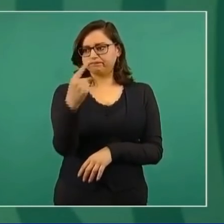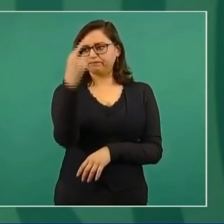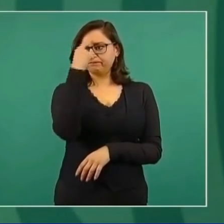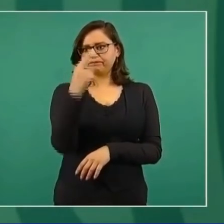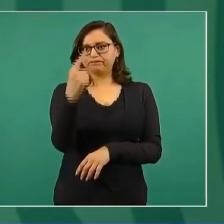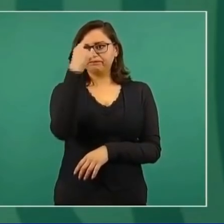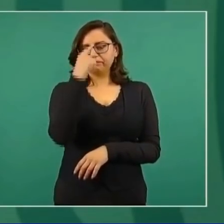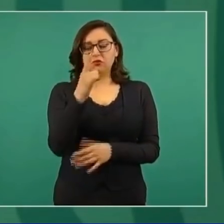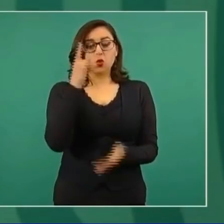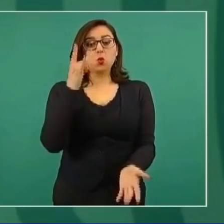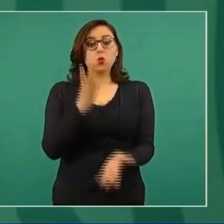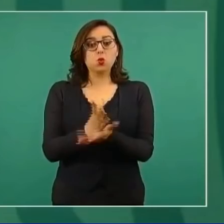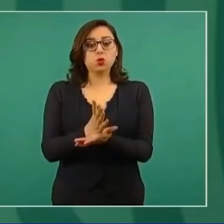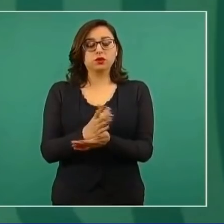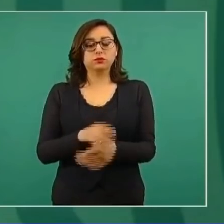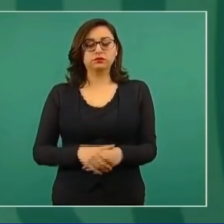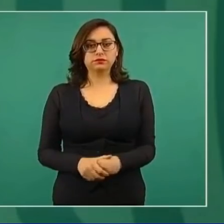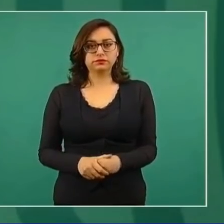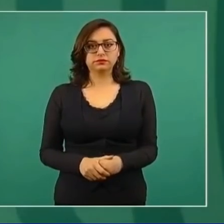válidos.